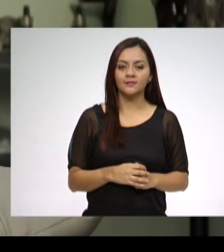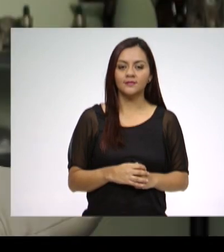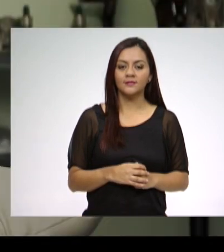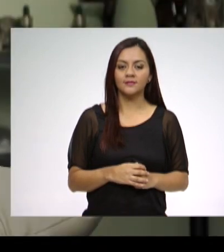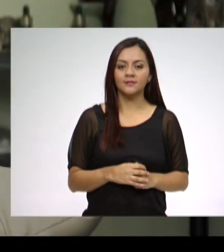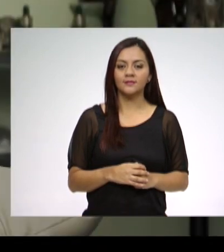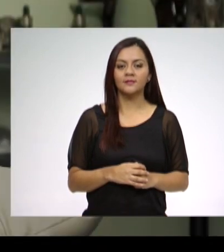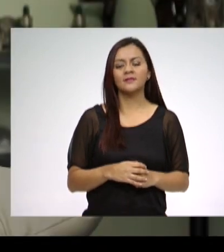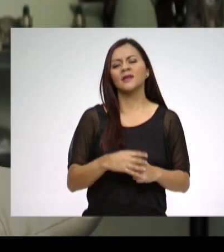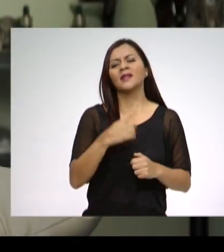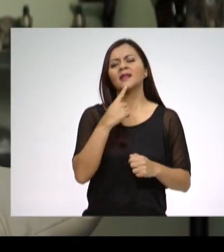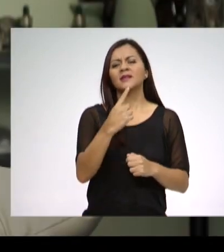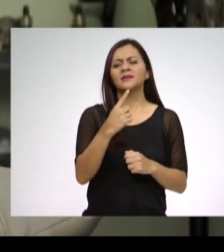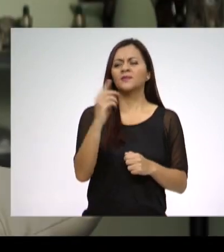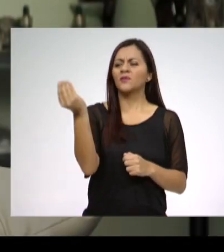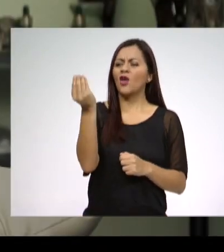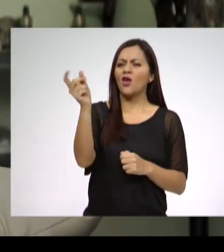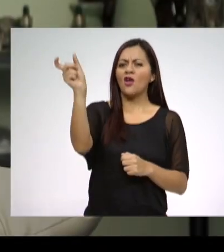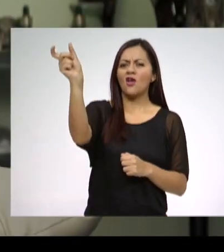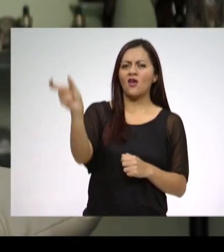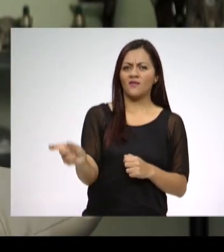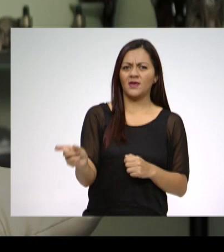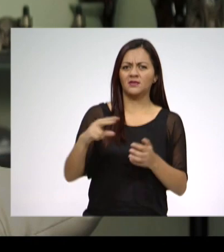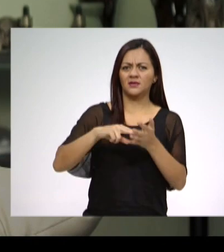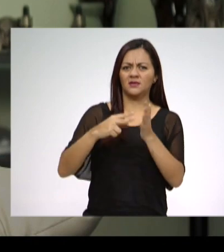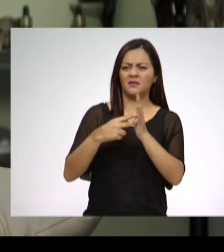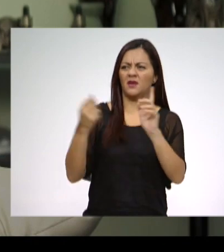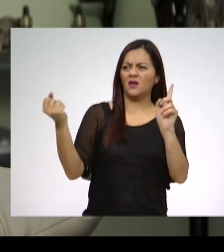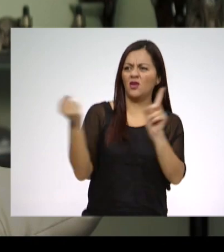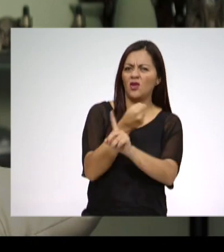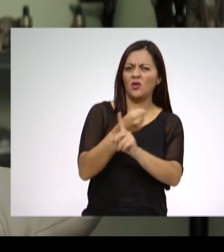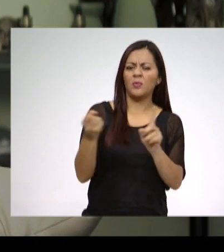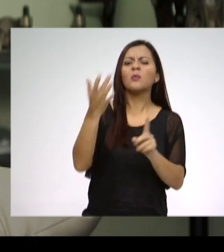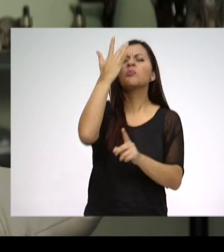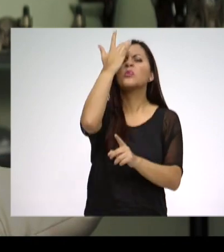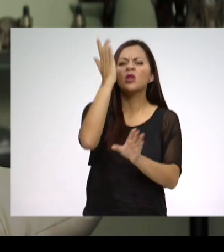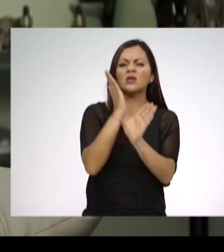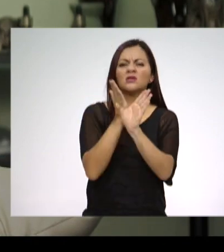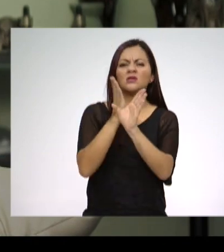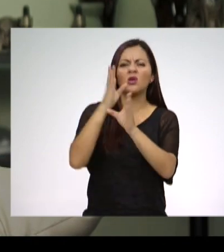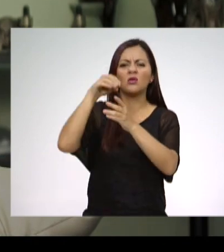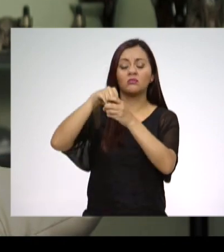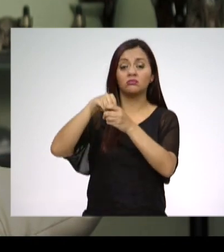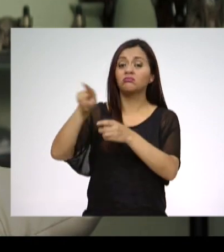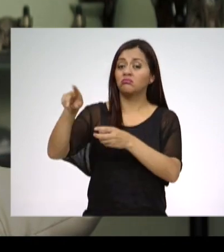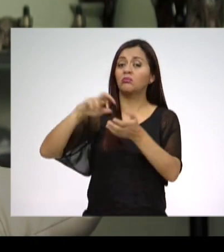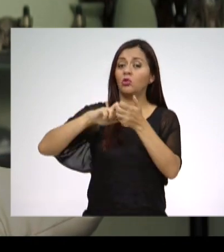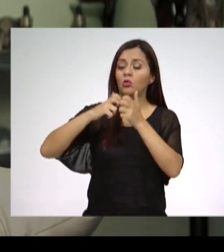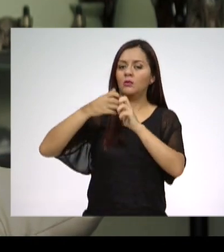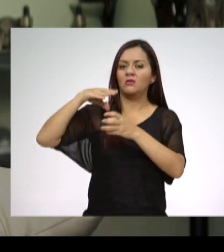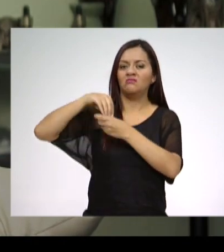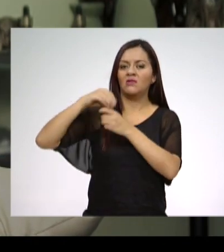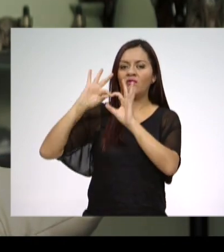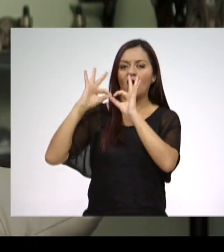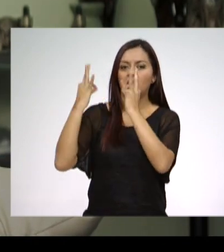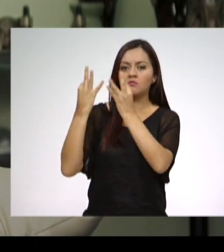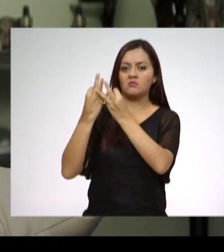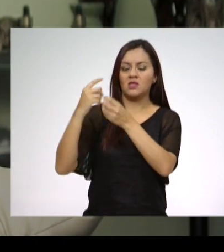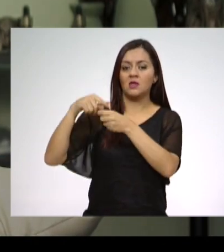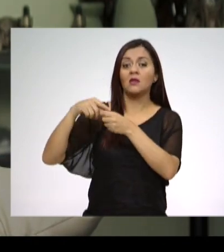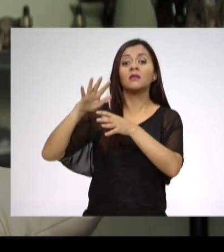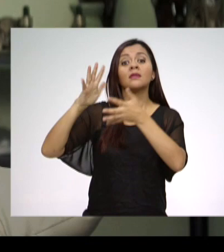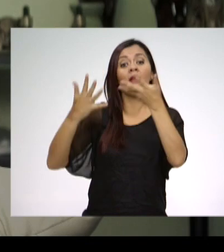No es de gratis que un chico se comporte agresivamente. Por lo general tienen este modelo desde su familia y puede ser que los padres se